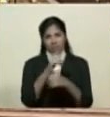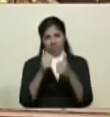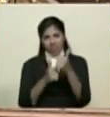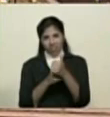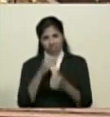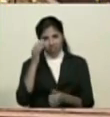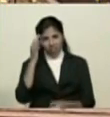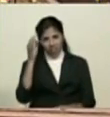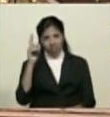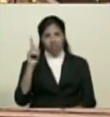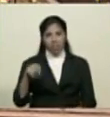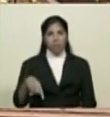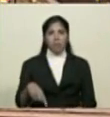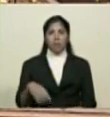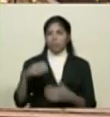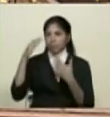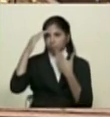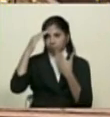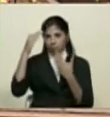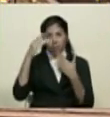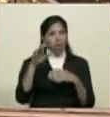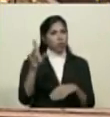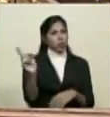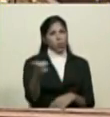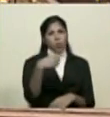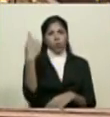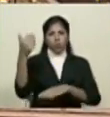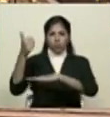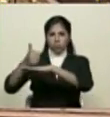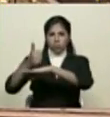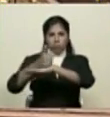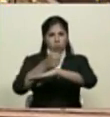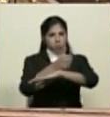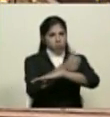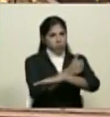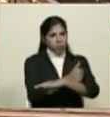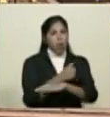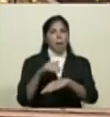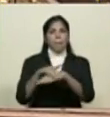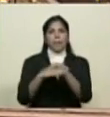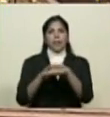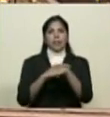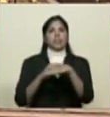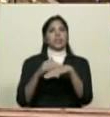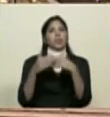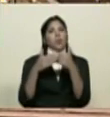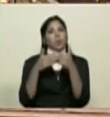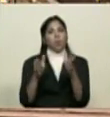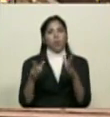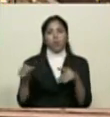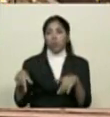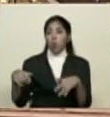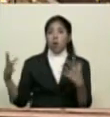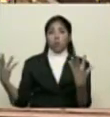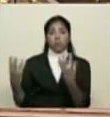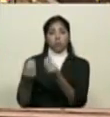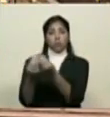demás integrantes de la directiva del Ministerio Público que nos acompañan,